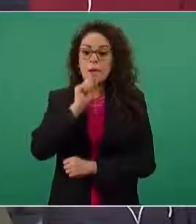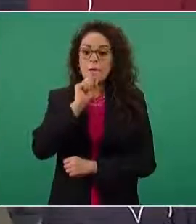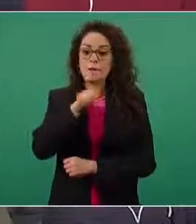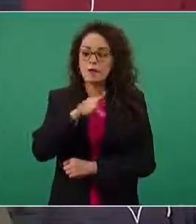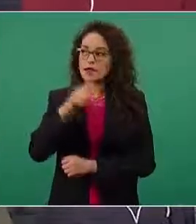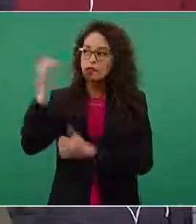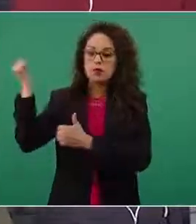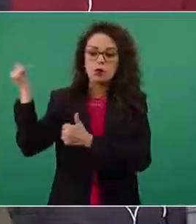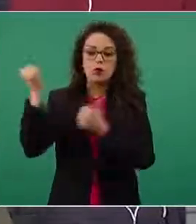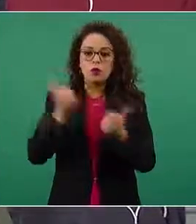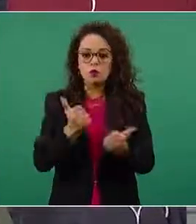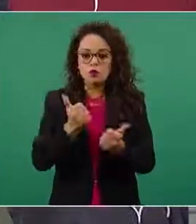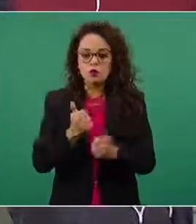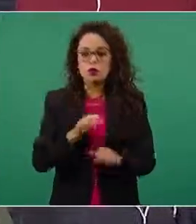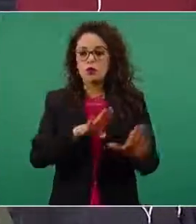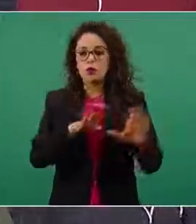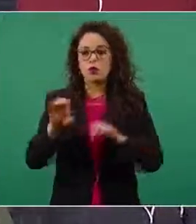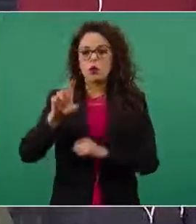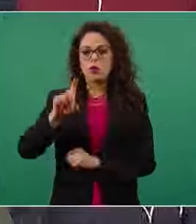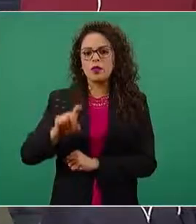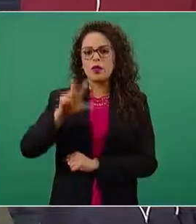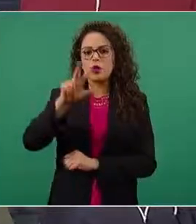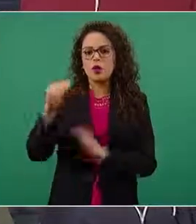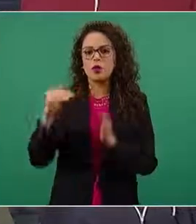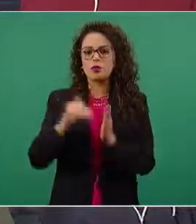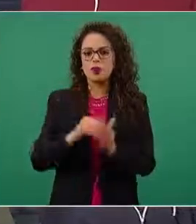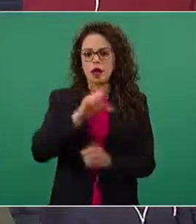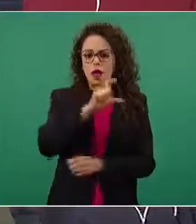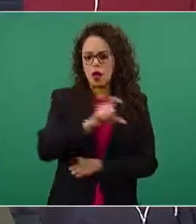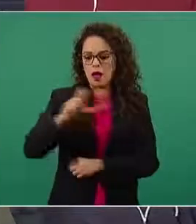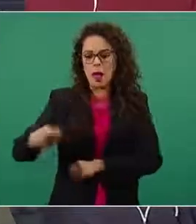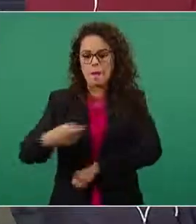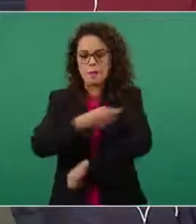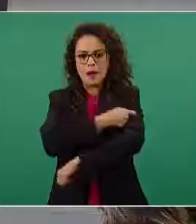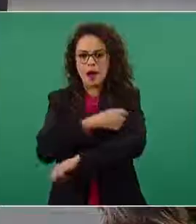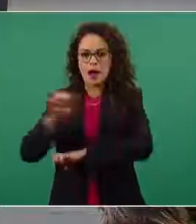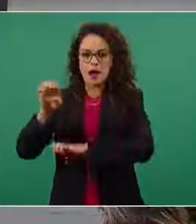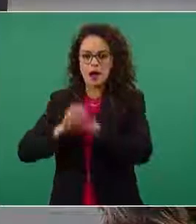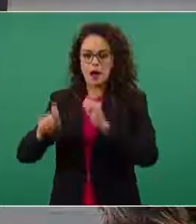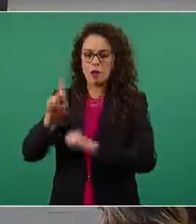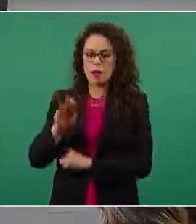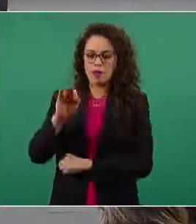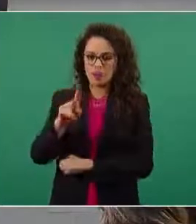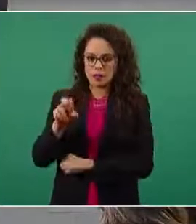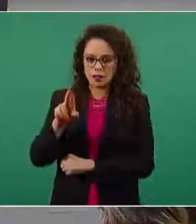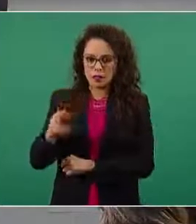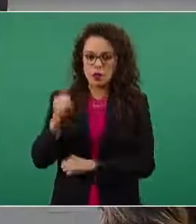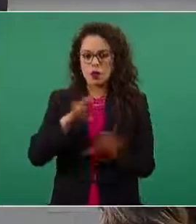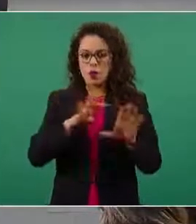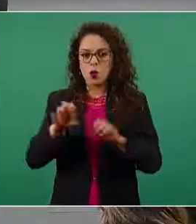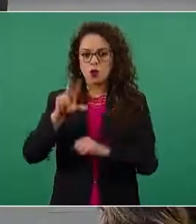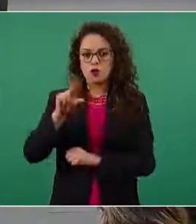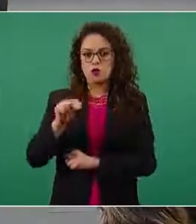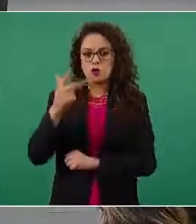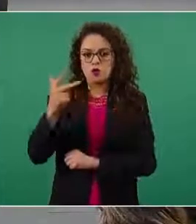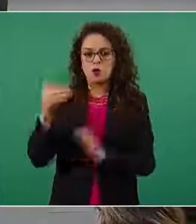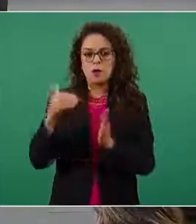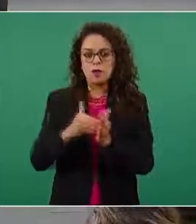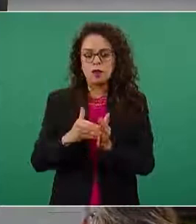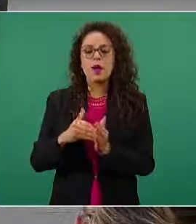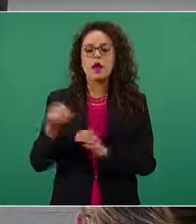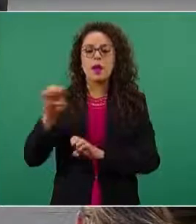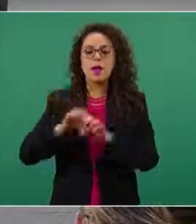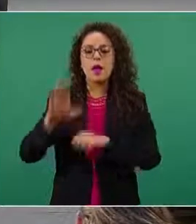llegando 938,000 vacunas de Pfizer y 488,000 de CanSino.